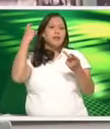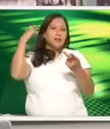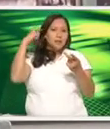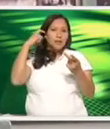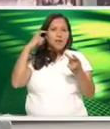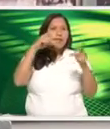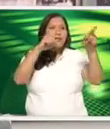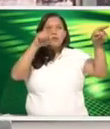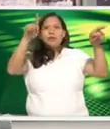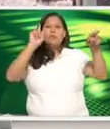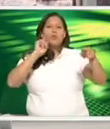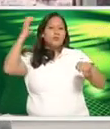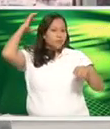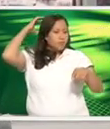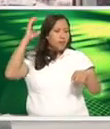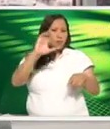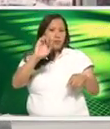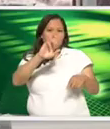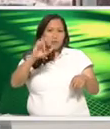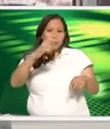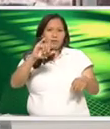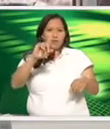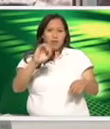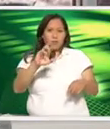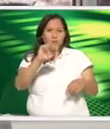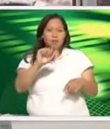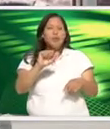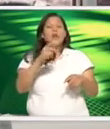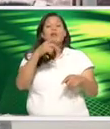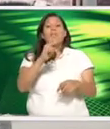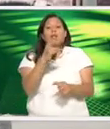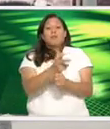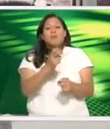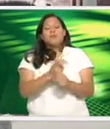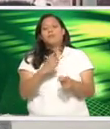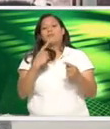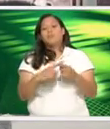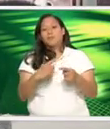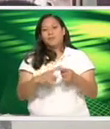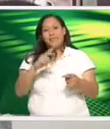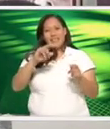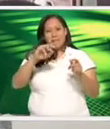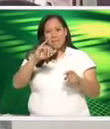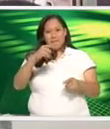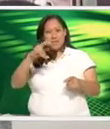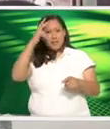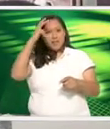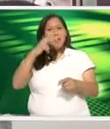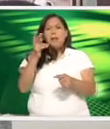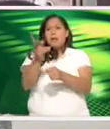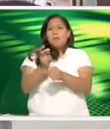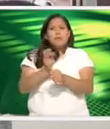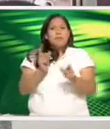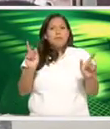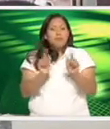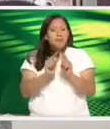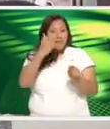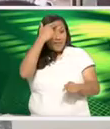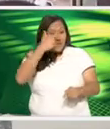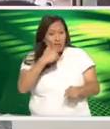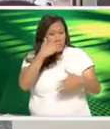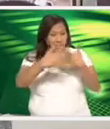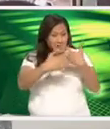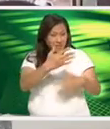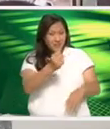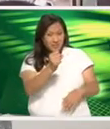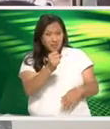estaba la corregidora, y además habían invitado, Hidalgo era un invitado, pero la noche del